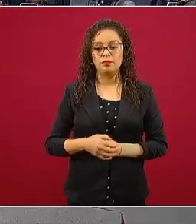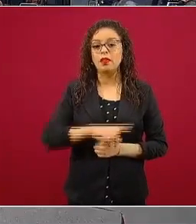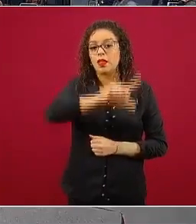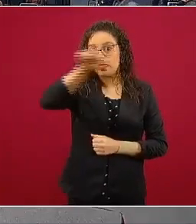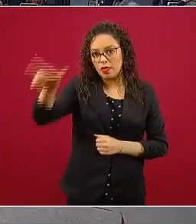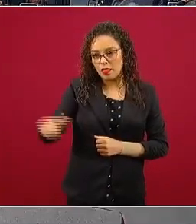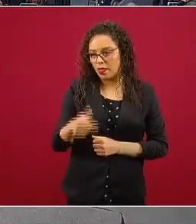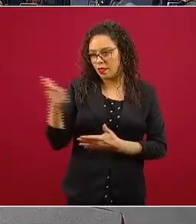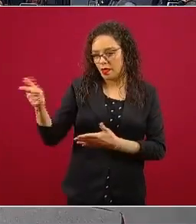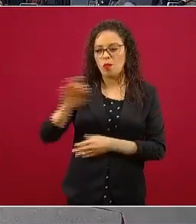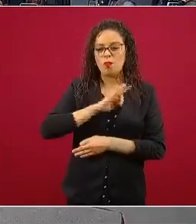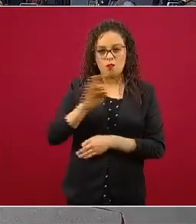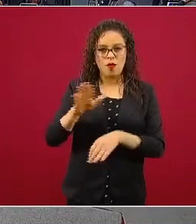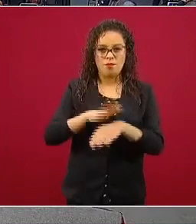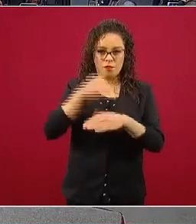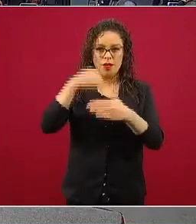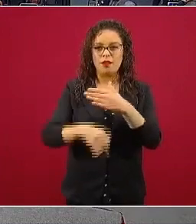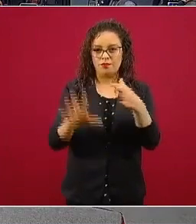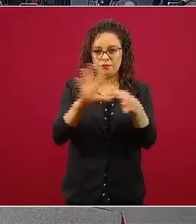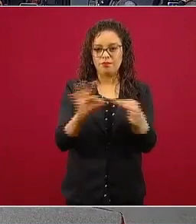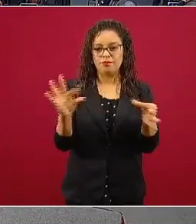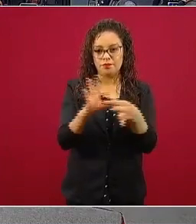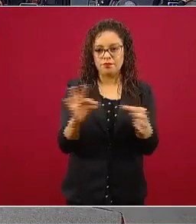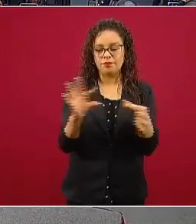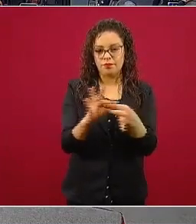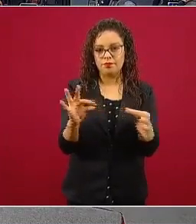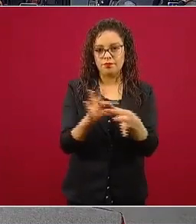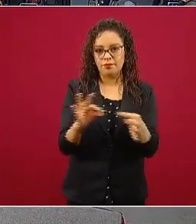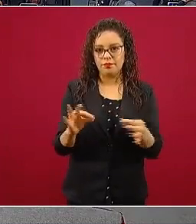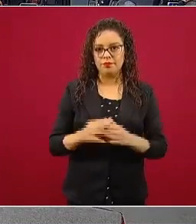posteriormente, ¿sí?